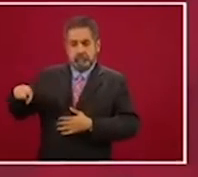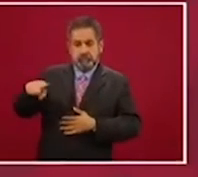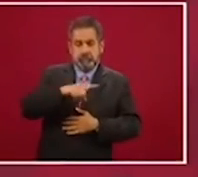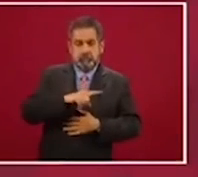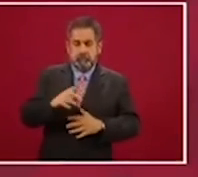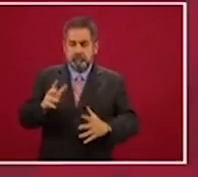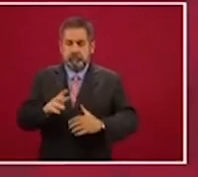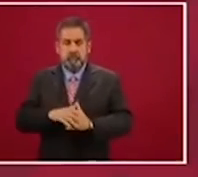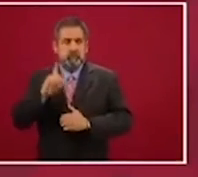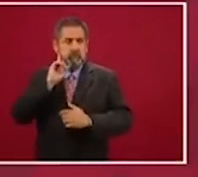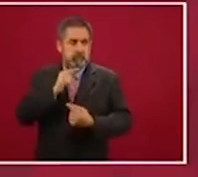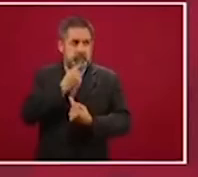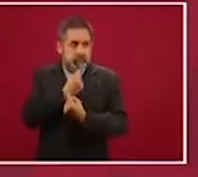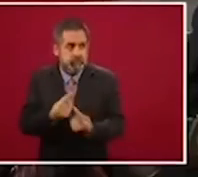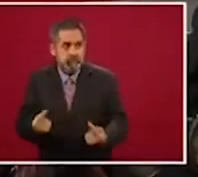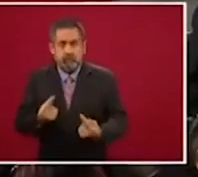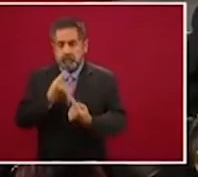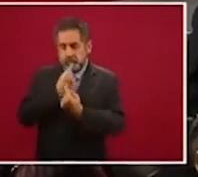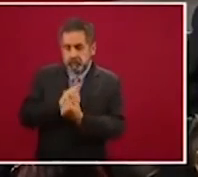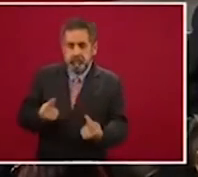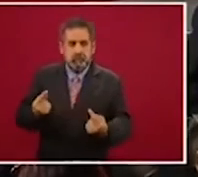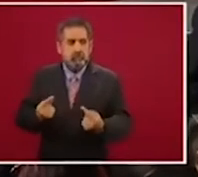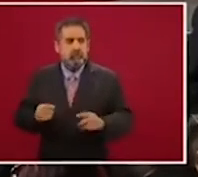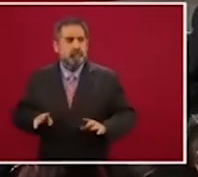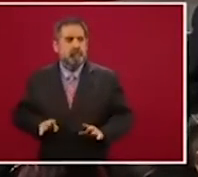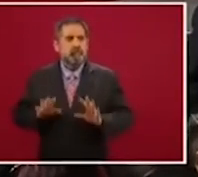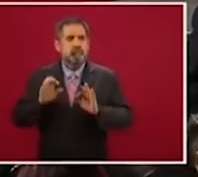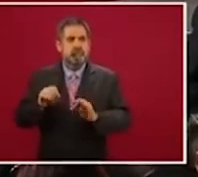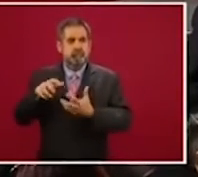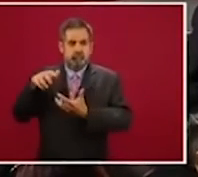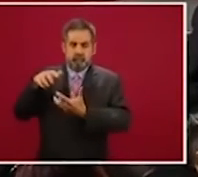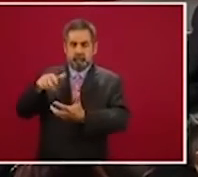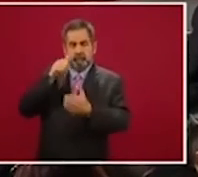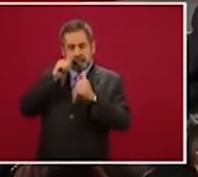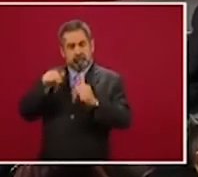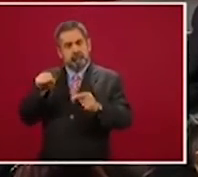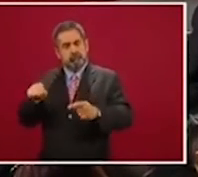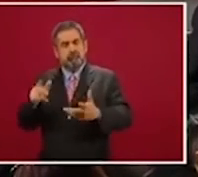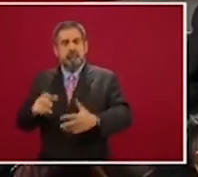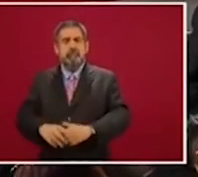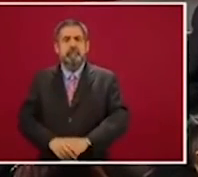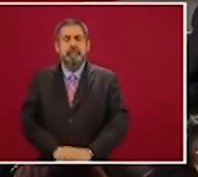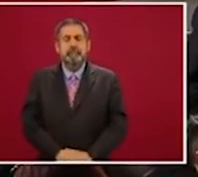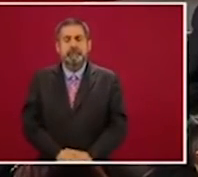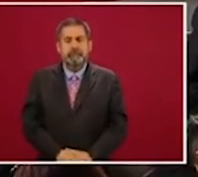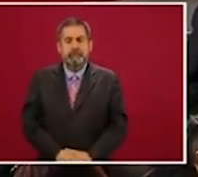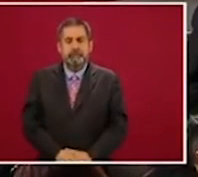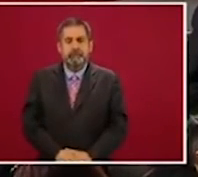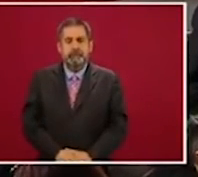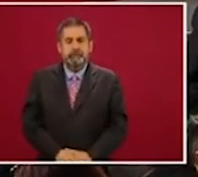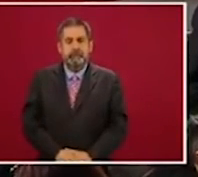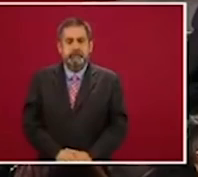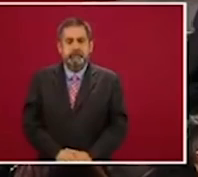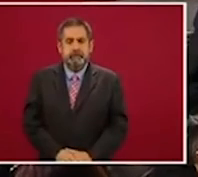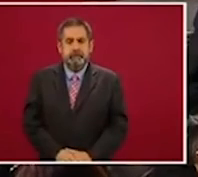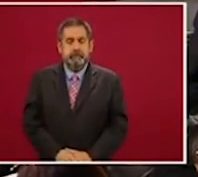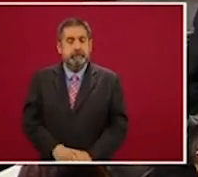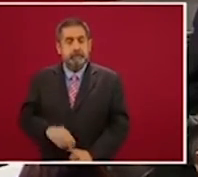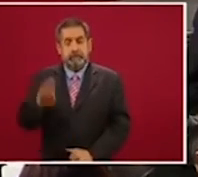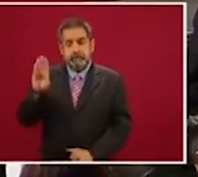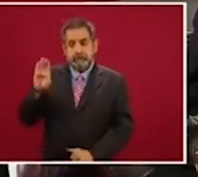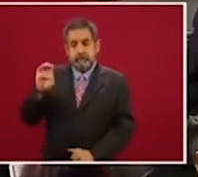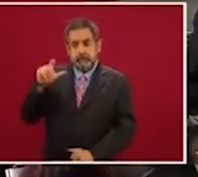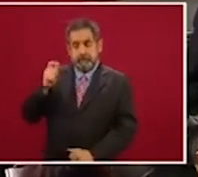niñas niños beneficiarios de esta pensión en el caso de las becas para el